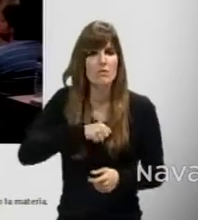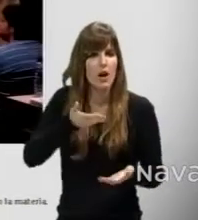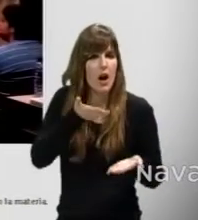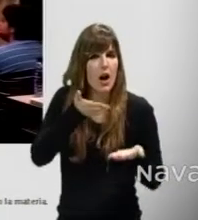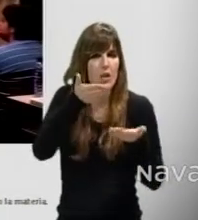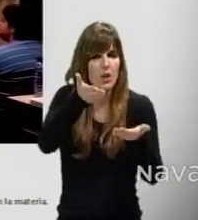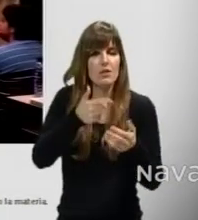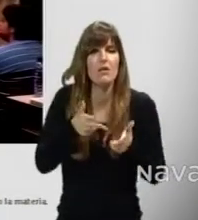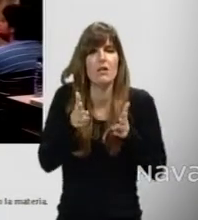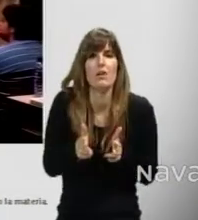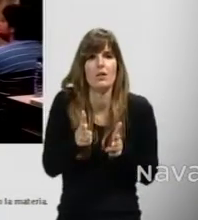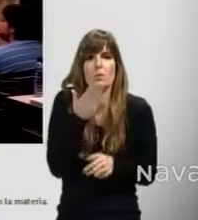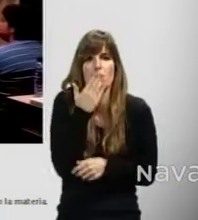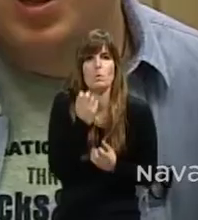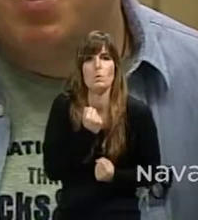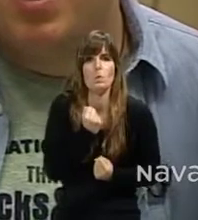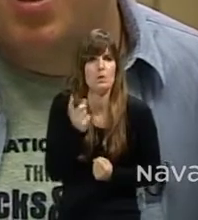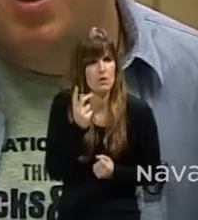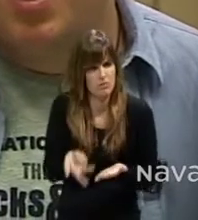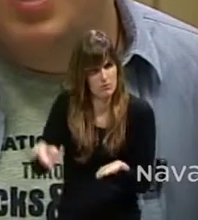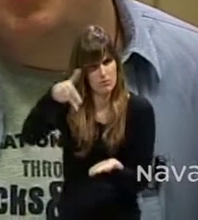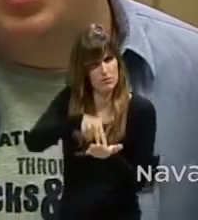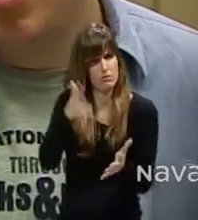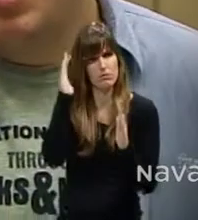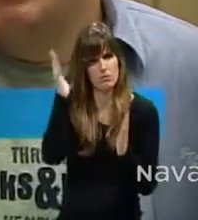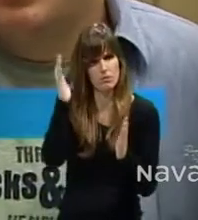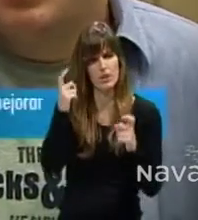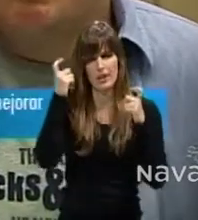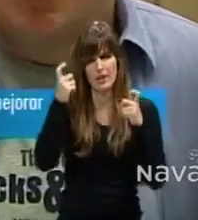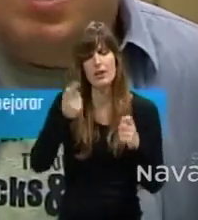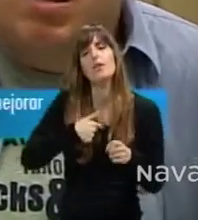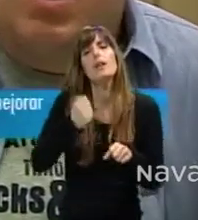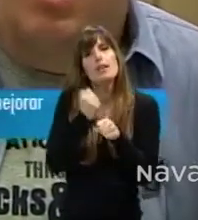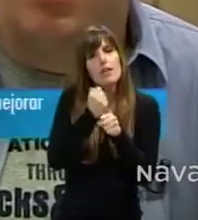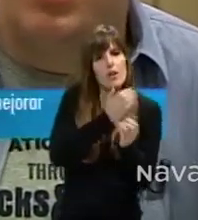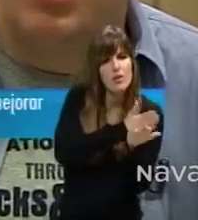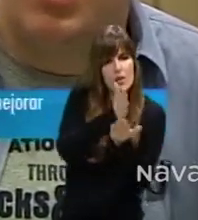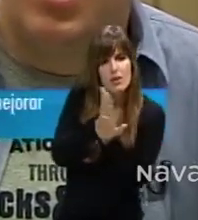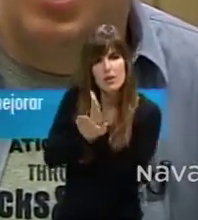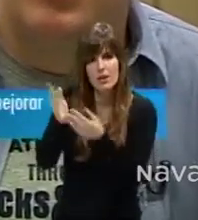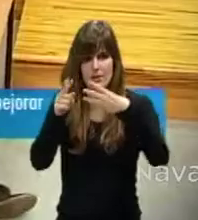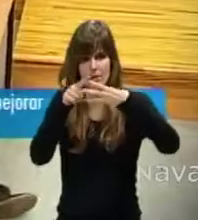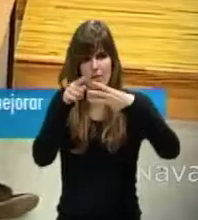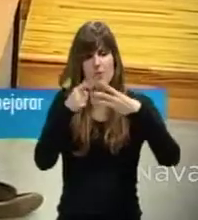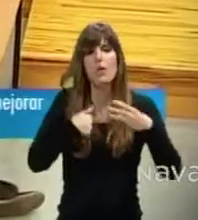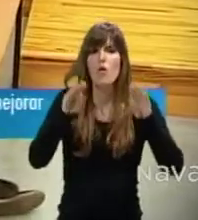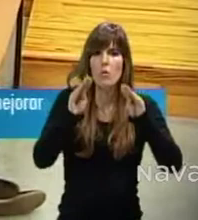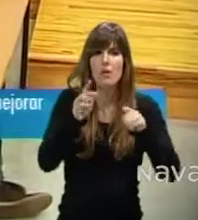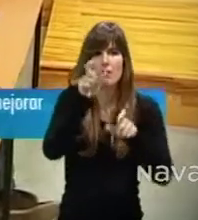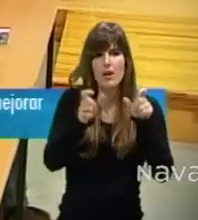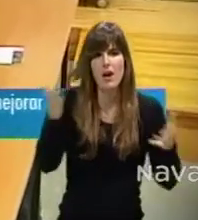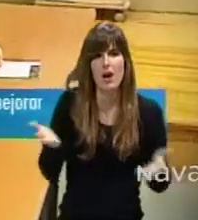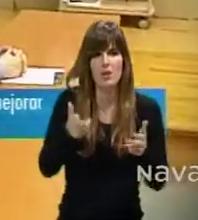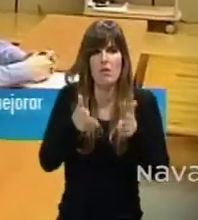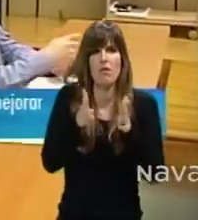levantes de la silla. Bersaria tiene tres líneas, concretamente de actuación. La primera, formativa, hacer que la gente se levante de la silla,